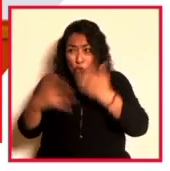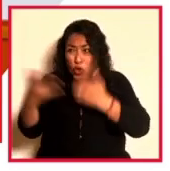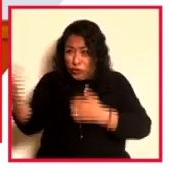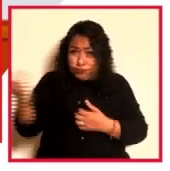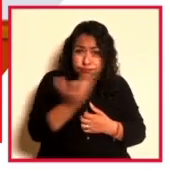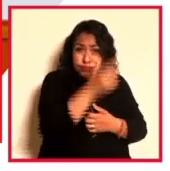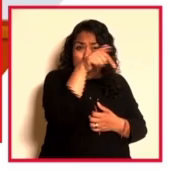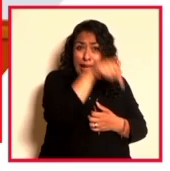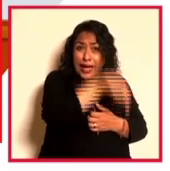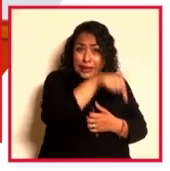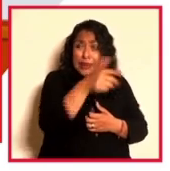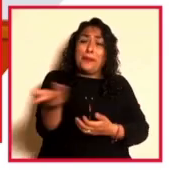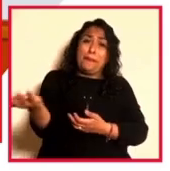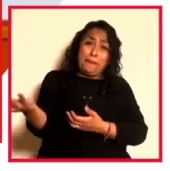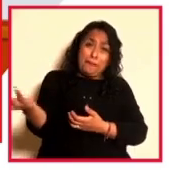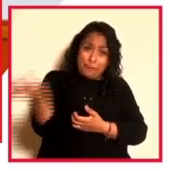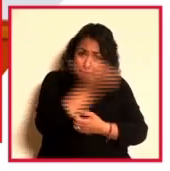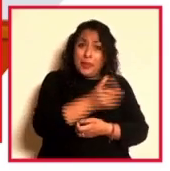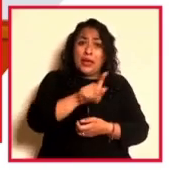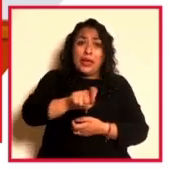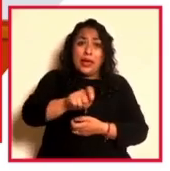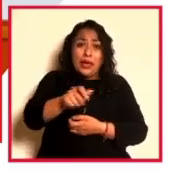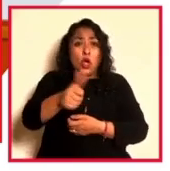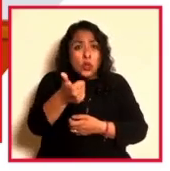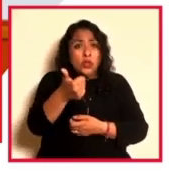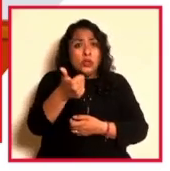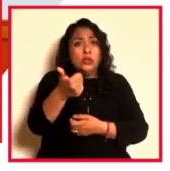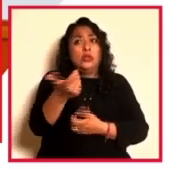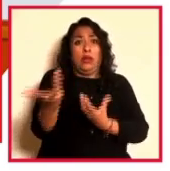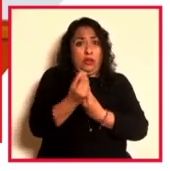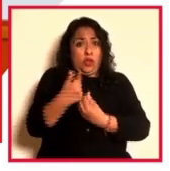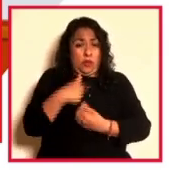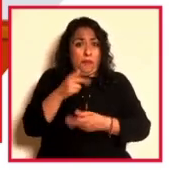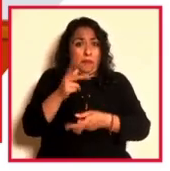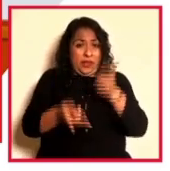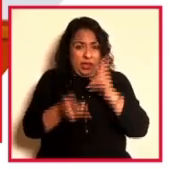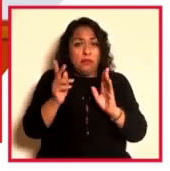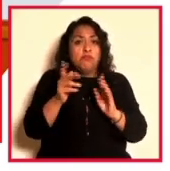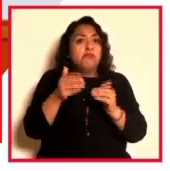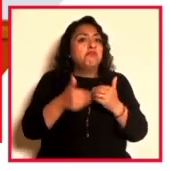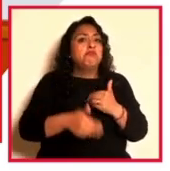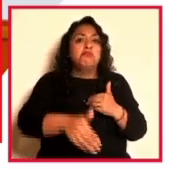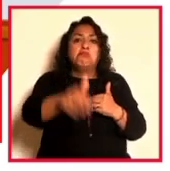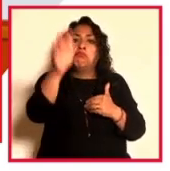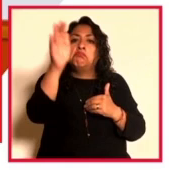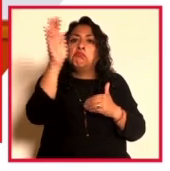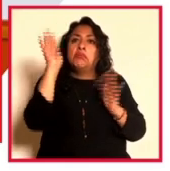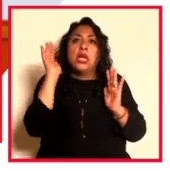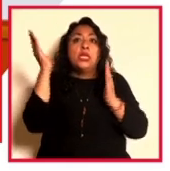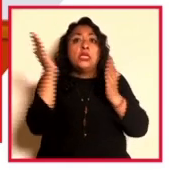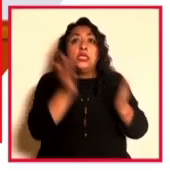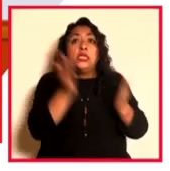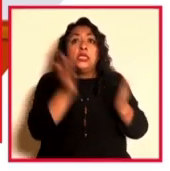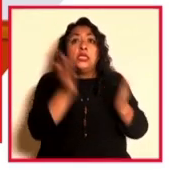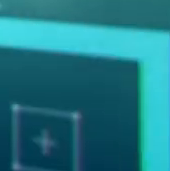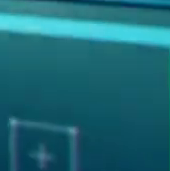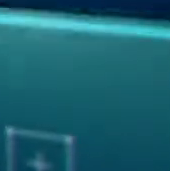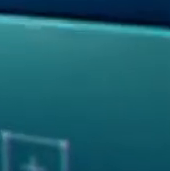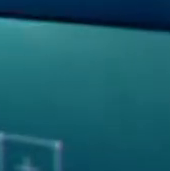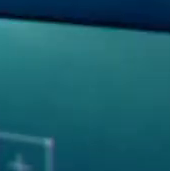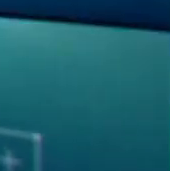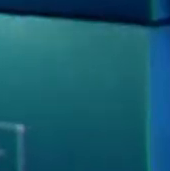que se vengan al Canal 11 a hablar conmigo a partir en ese momento te digo desde que vi al Canal me enamoré del